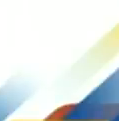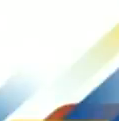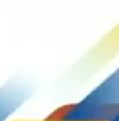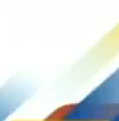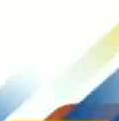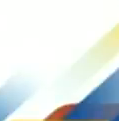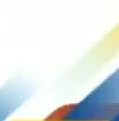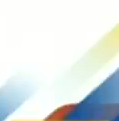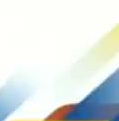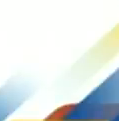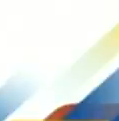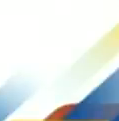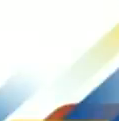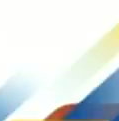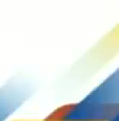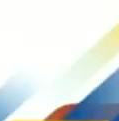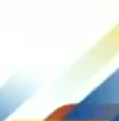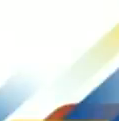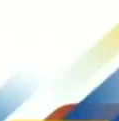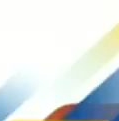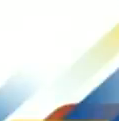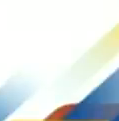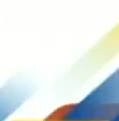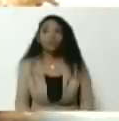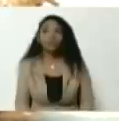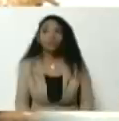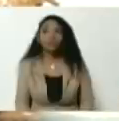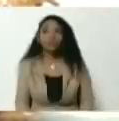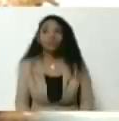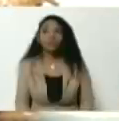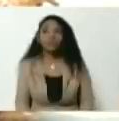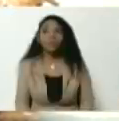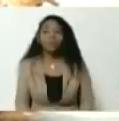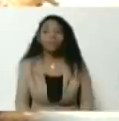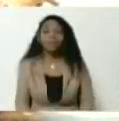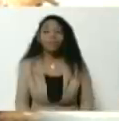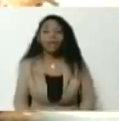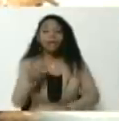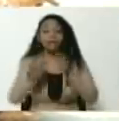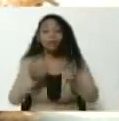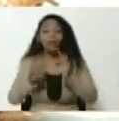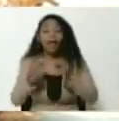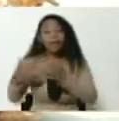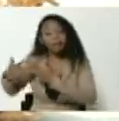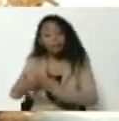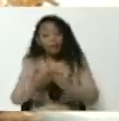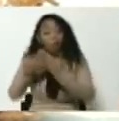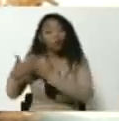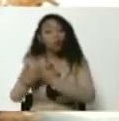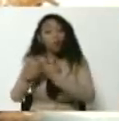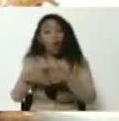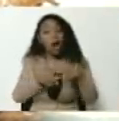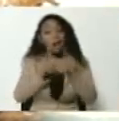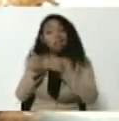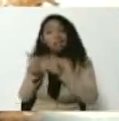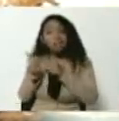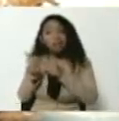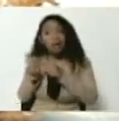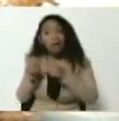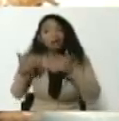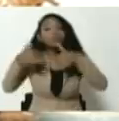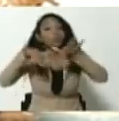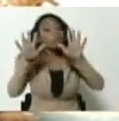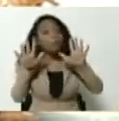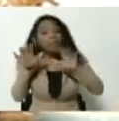Guaidó, entonces, cuando Cristalex demanda ante un tribunal en los Estados Unidos, este es el que